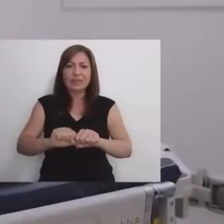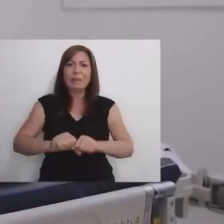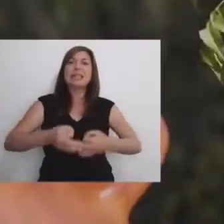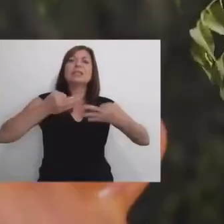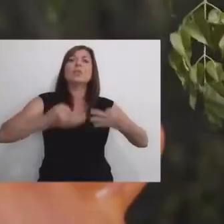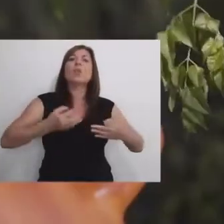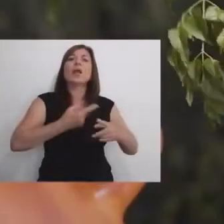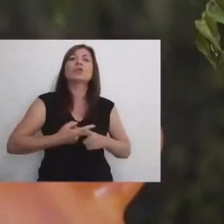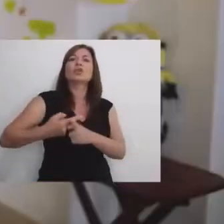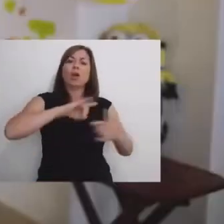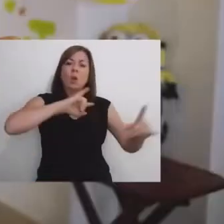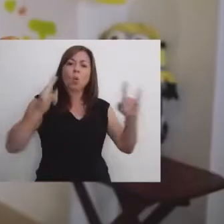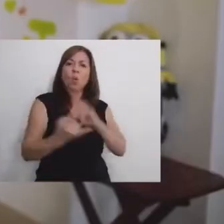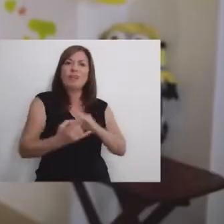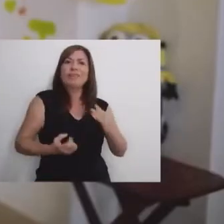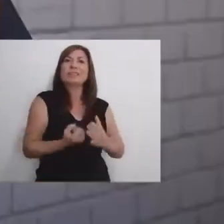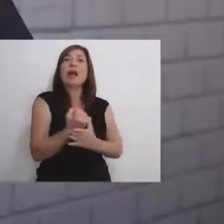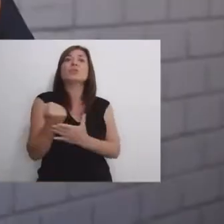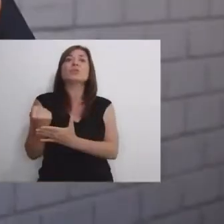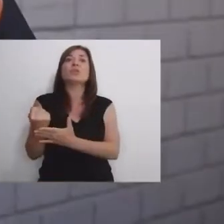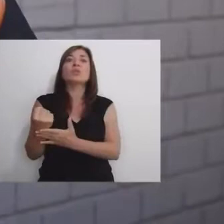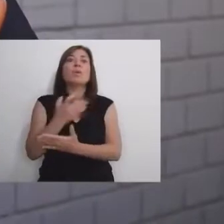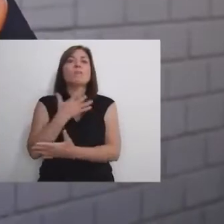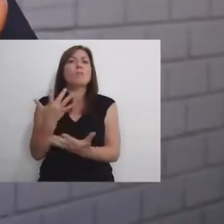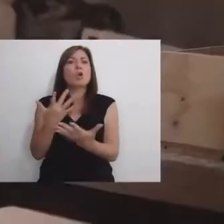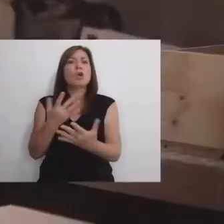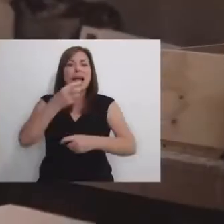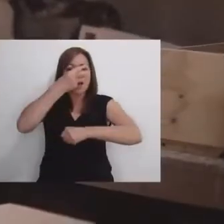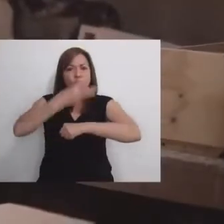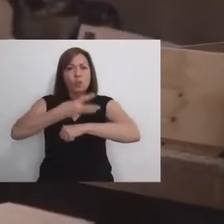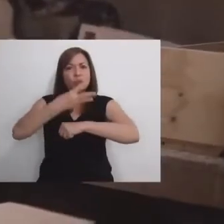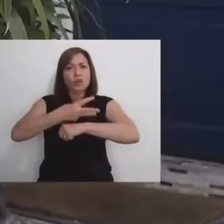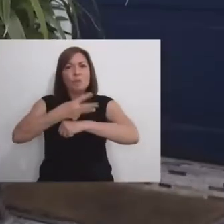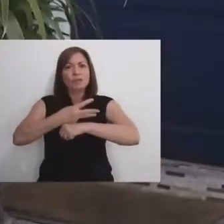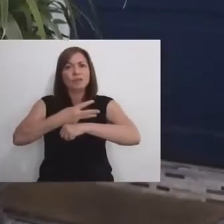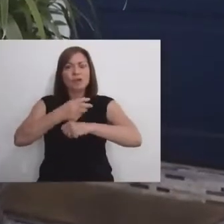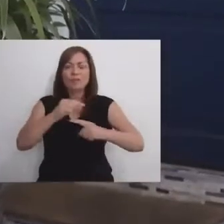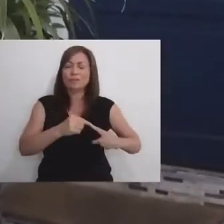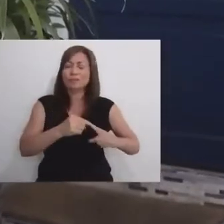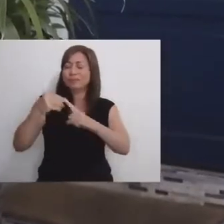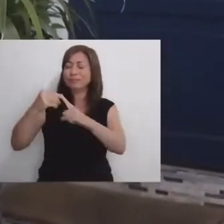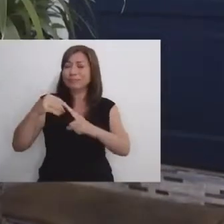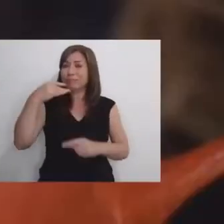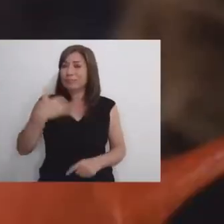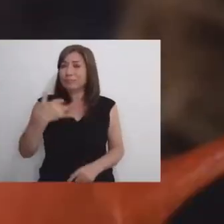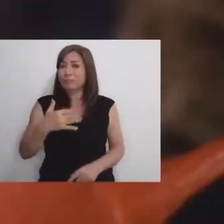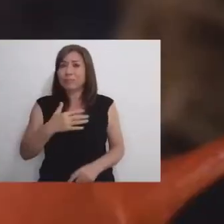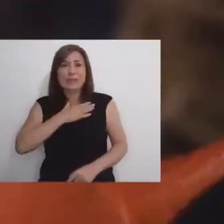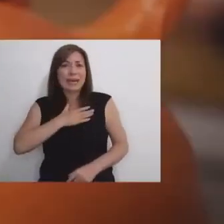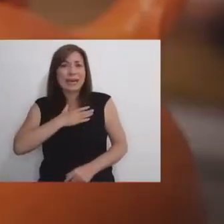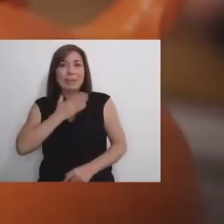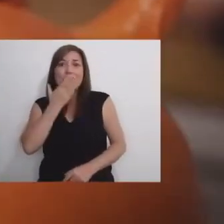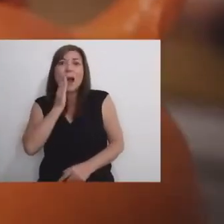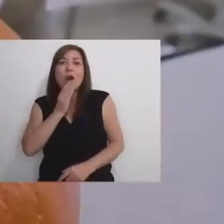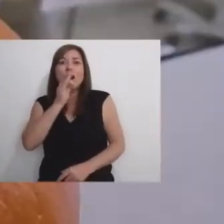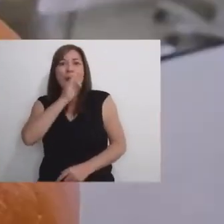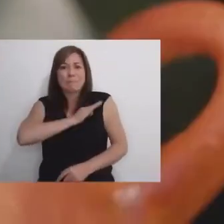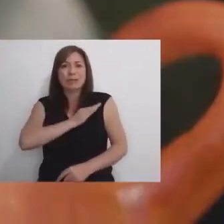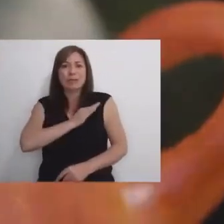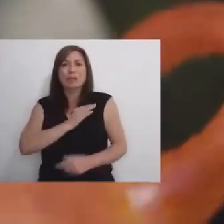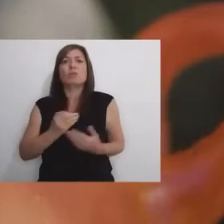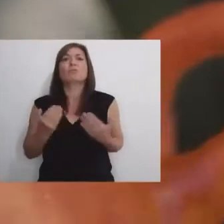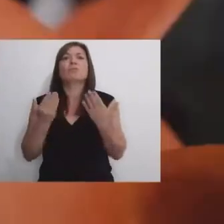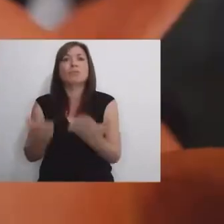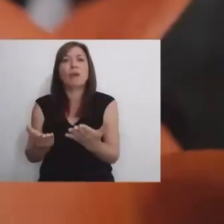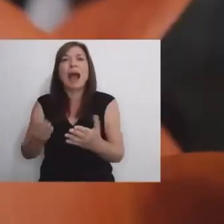seguridad social, universal y solidario, porque nuestros adultos mayores son una prioridad. Queremos mejores